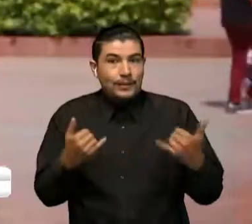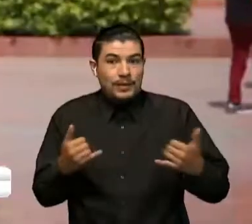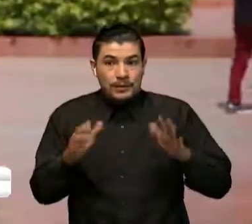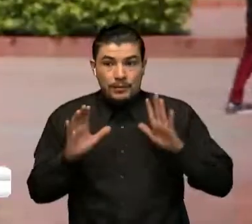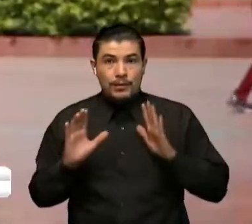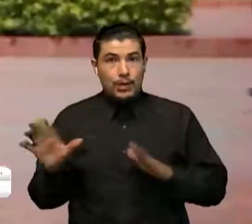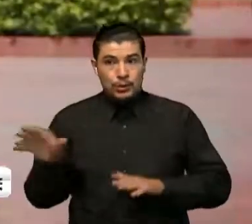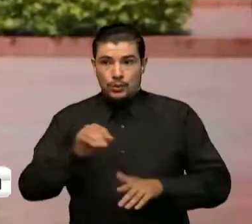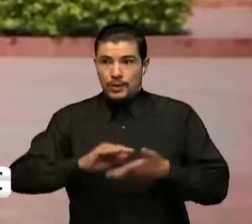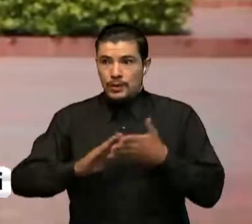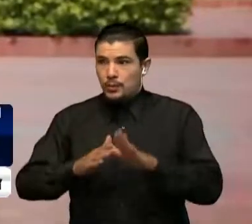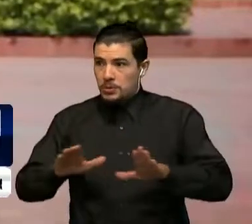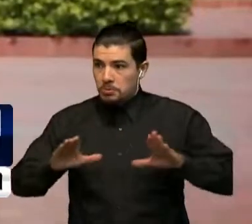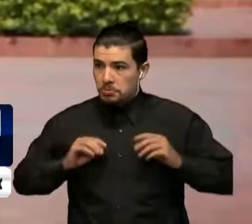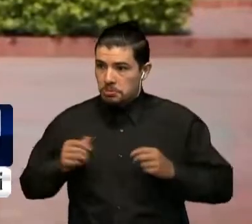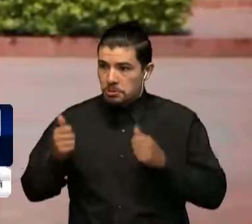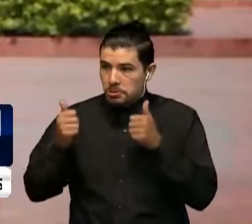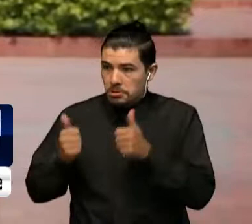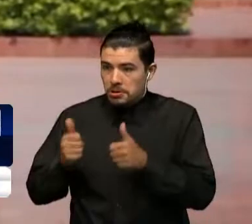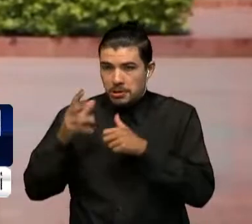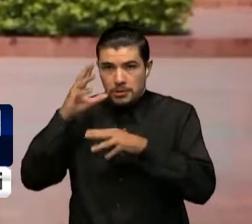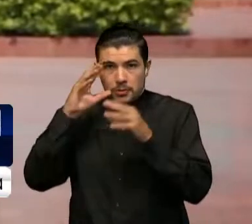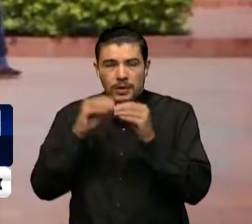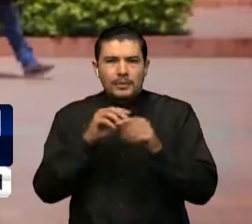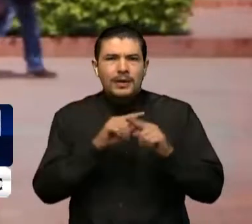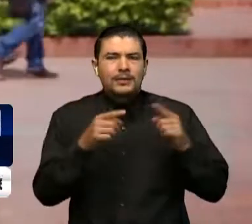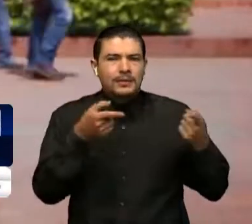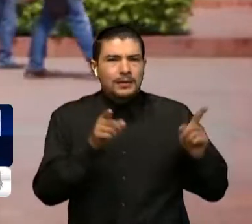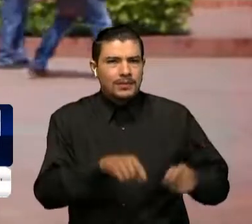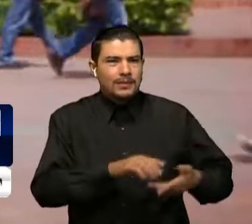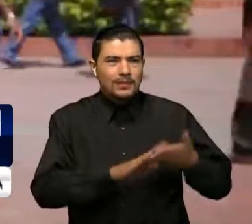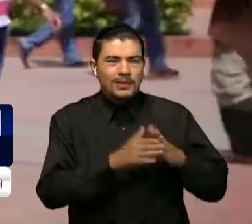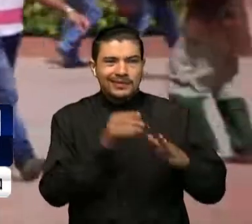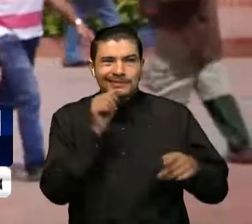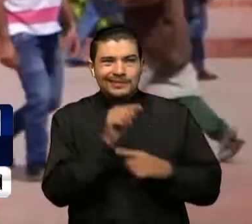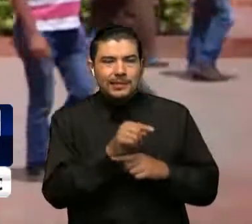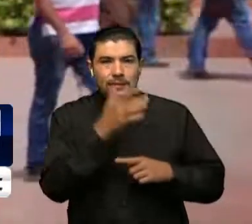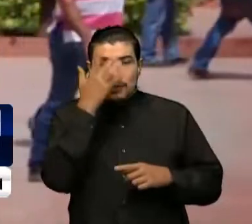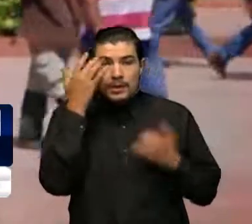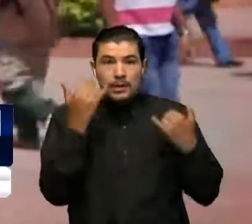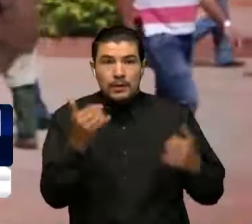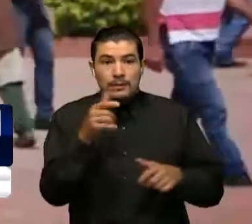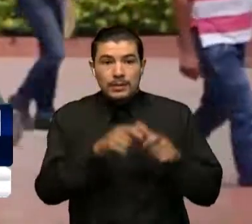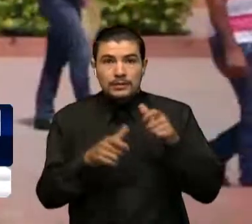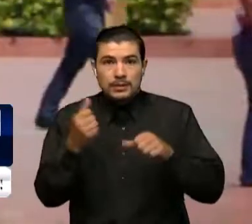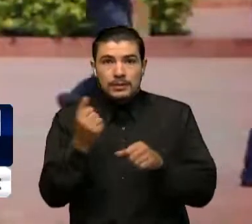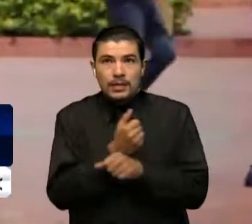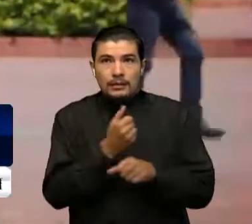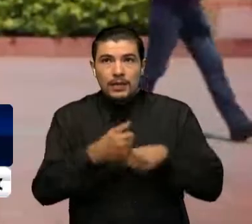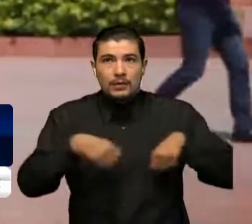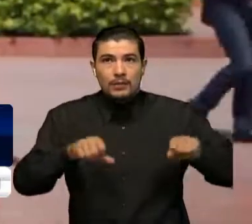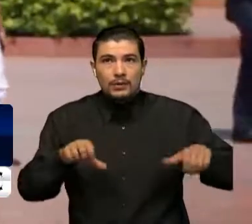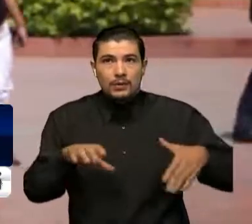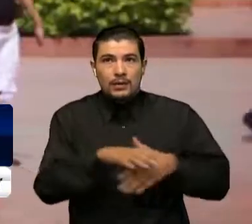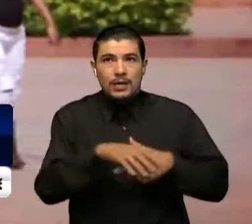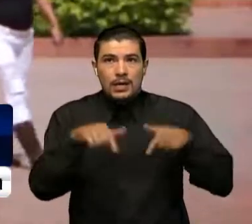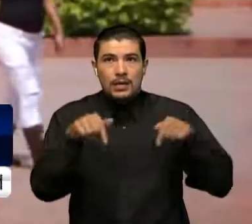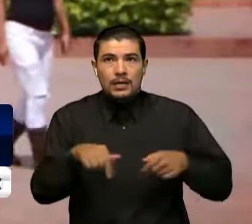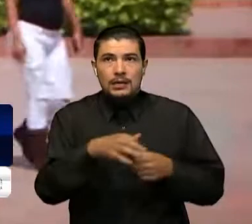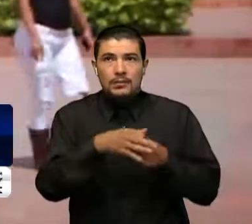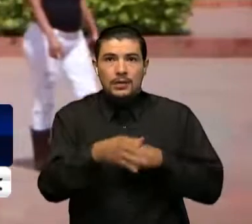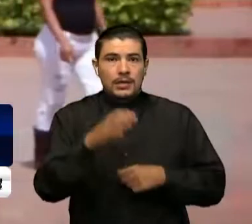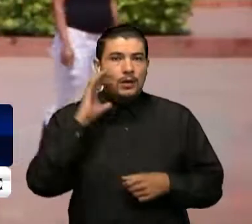parte de muchos ciudadanos y de algunas autoridades pero también ha sido cuestionada particularmente por quienes ejercen la actividad del mototaxismo en el municipio de